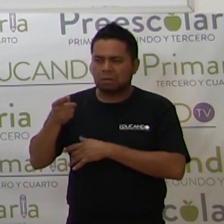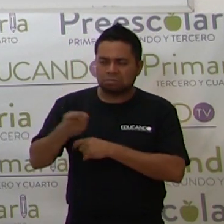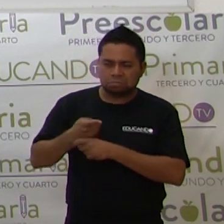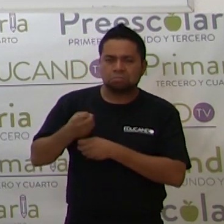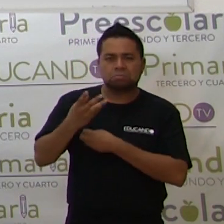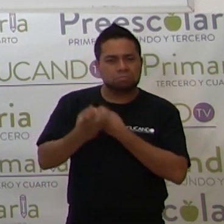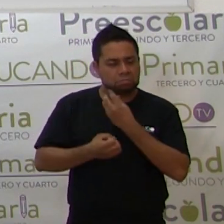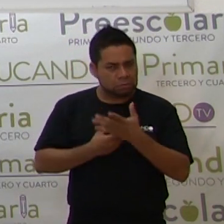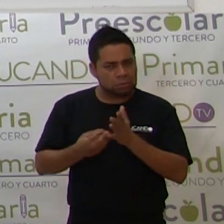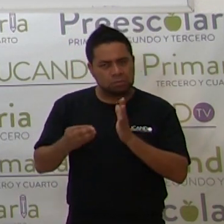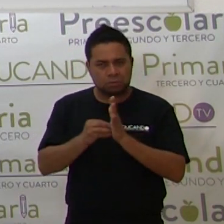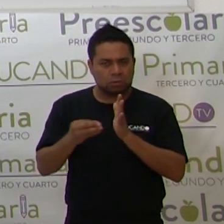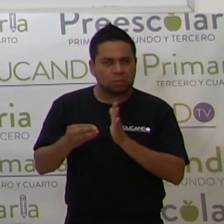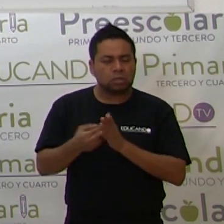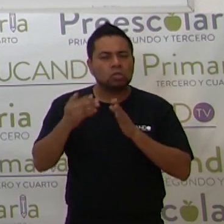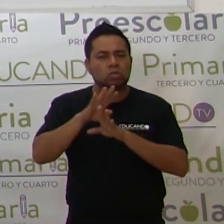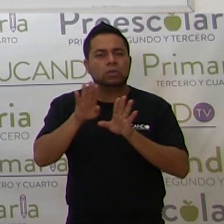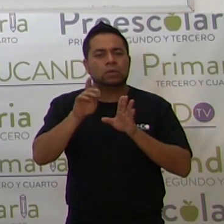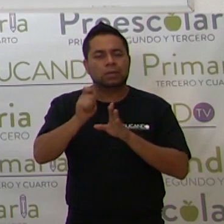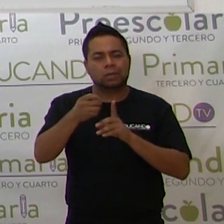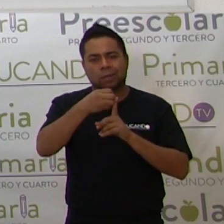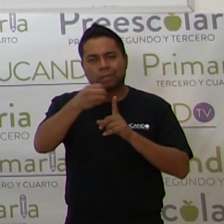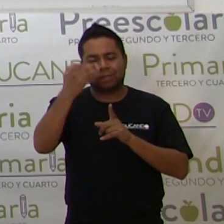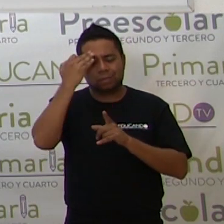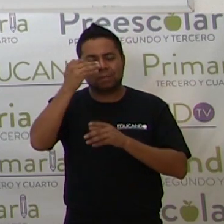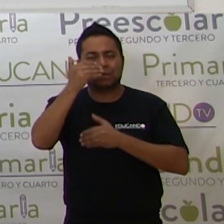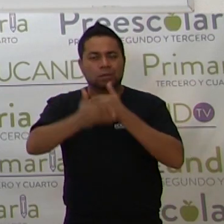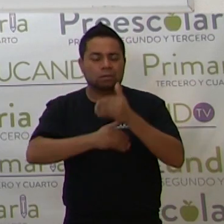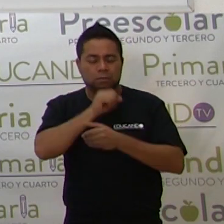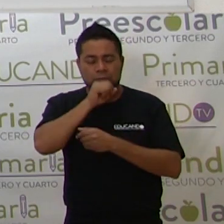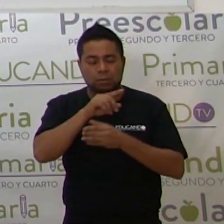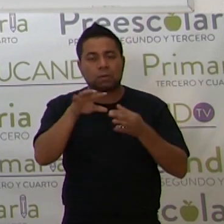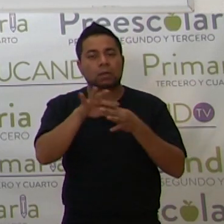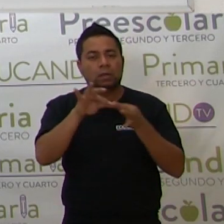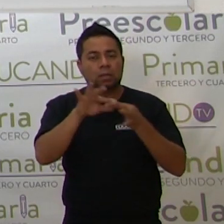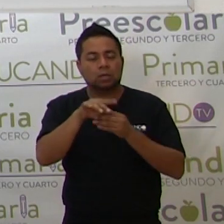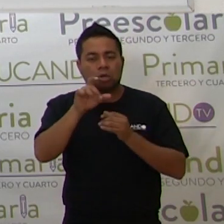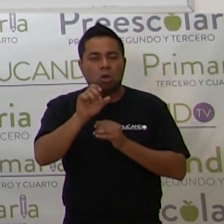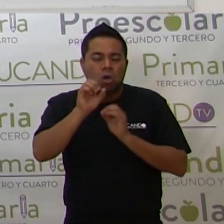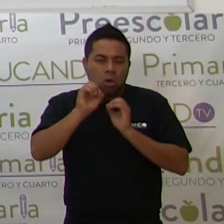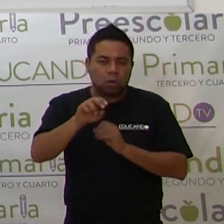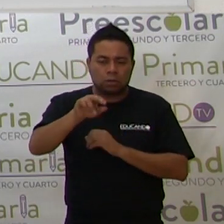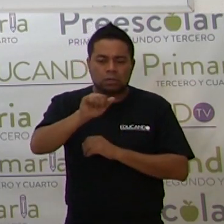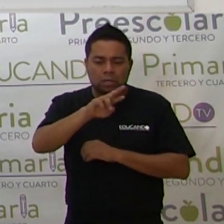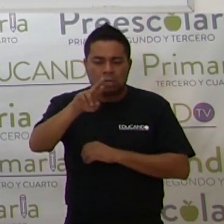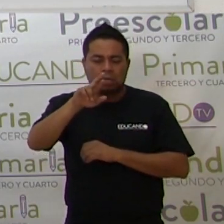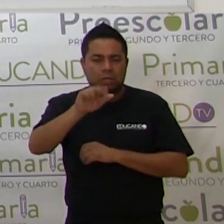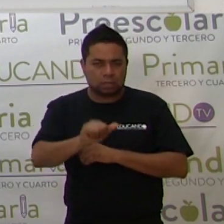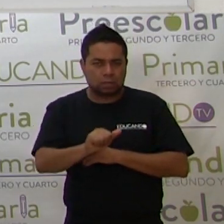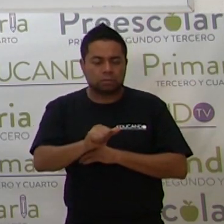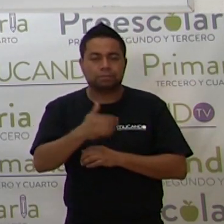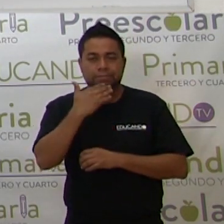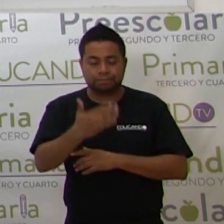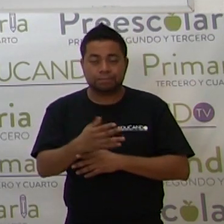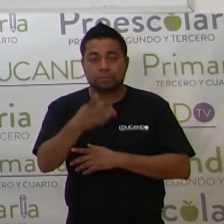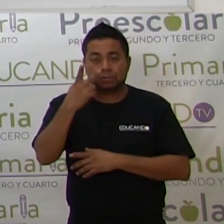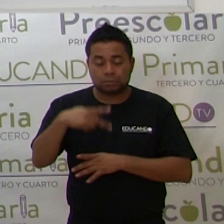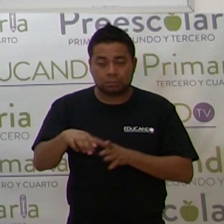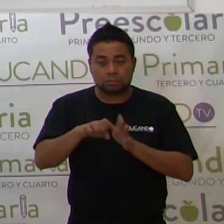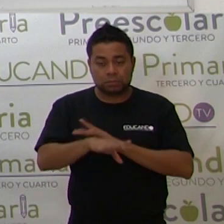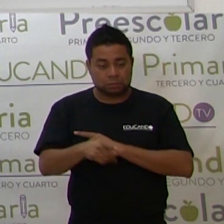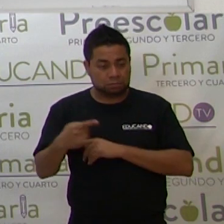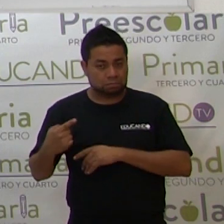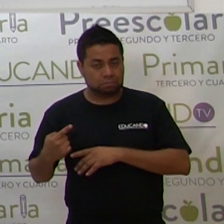de algunos hechos cronológicos y nos los describe y nos los narra, ¿bien? Pero hasta